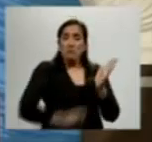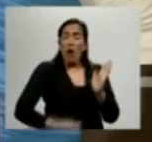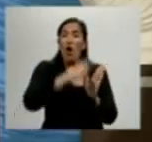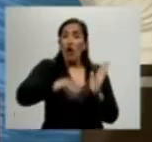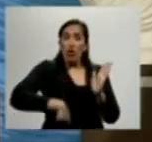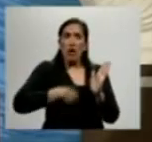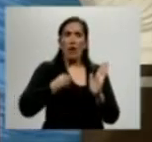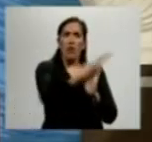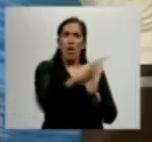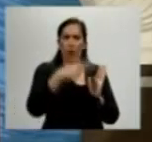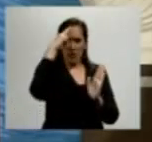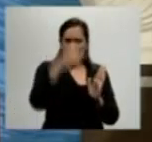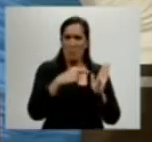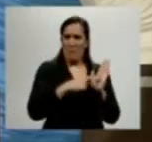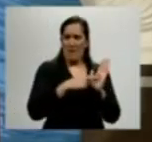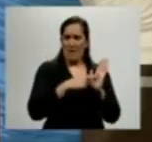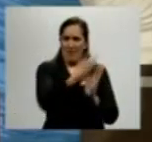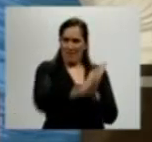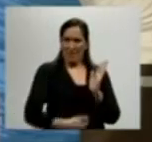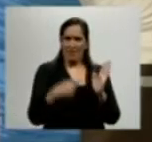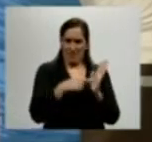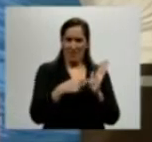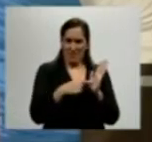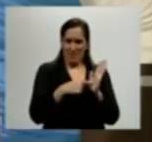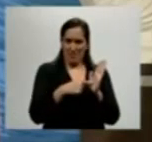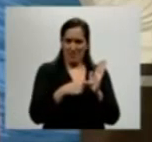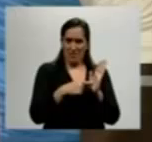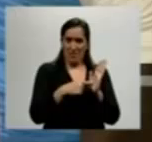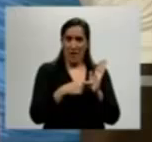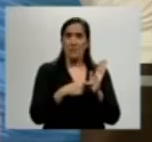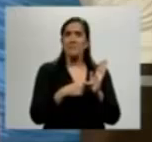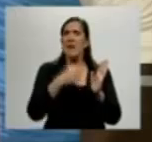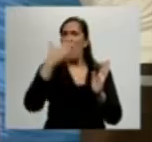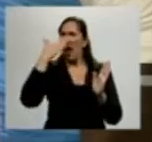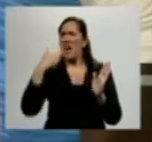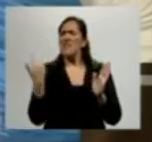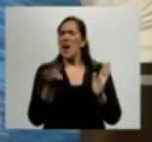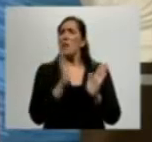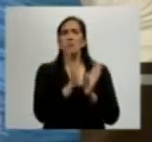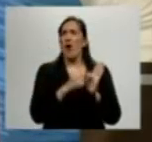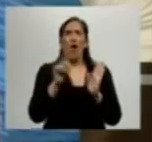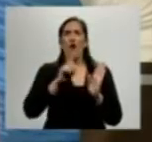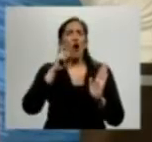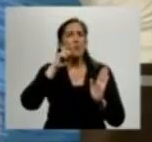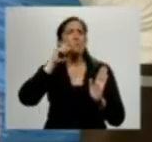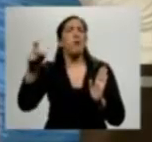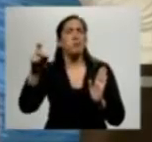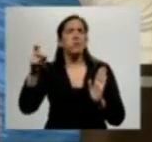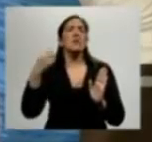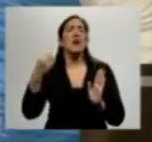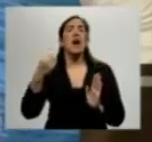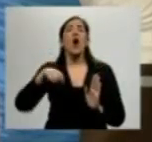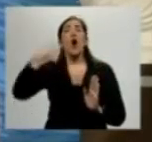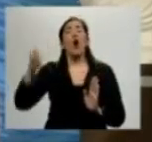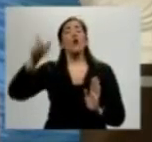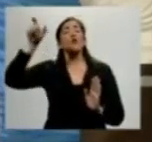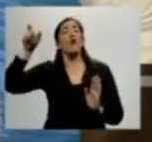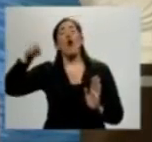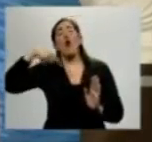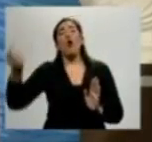las partes. Con lo cual, esto no resulta, por lo tanto, violatorio de la voluntad de aquellos que quieran